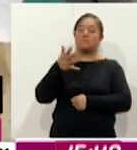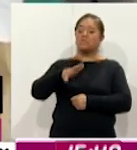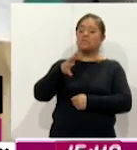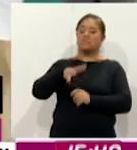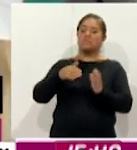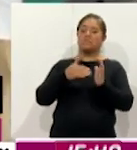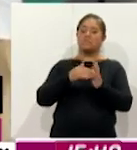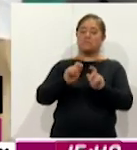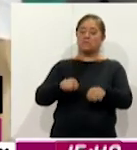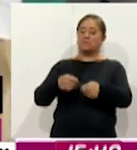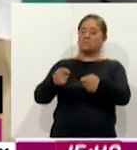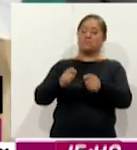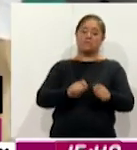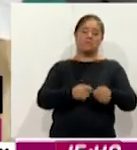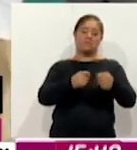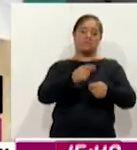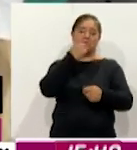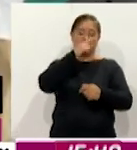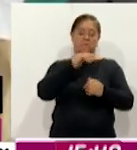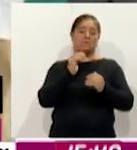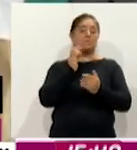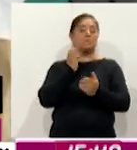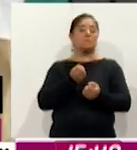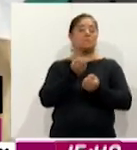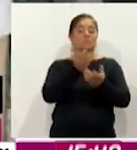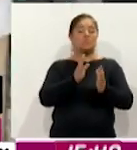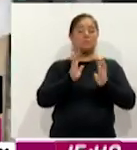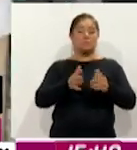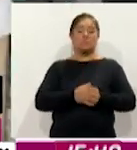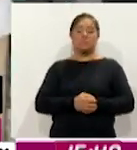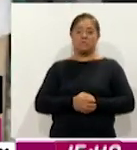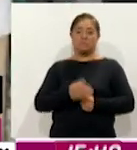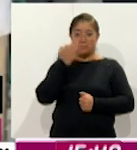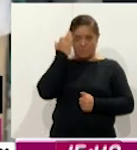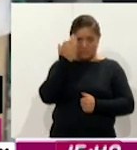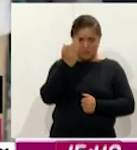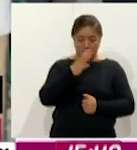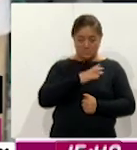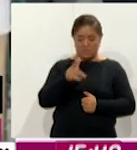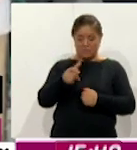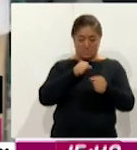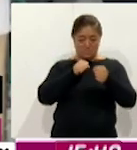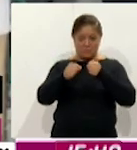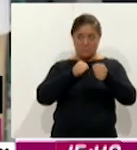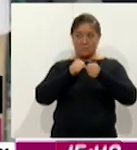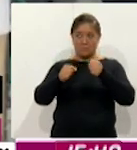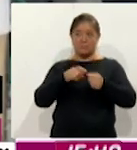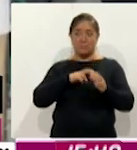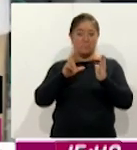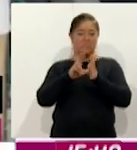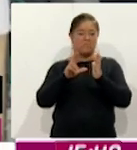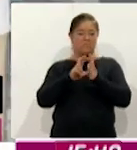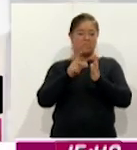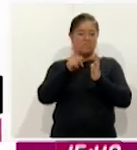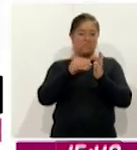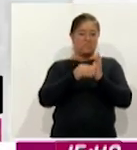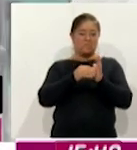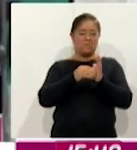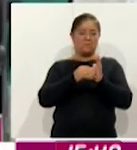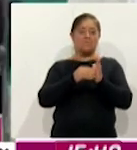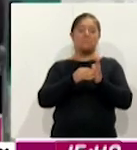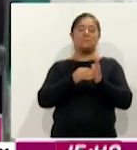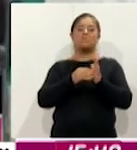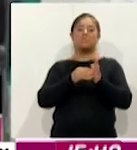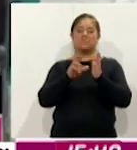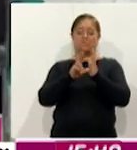para entregar en la entidad. Además, a largo plazo se tienen previstas entregar 100.000 tarjetas a todos los